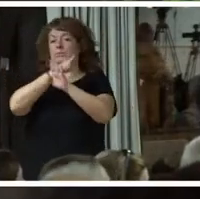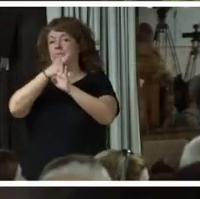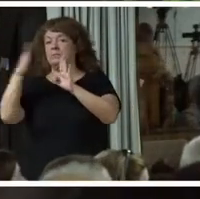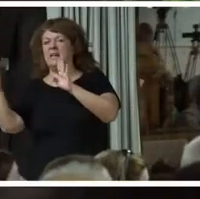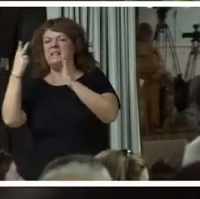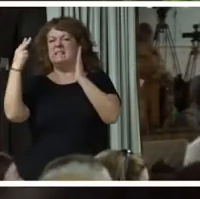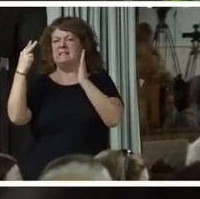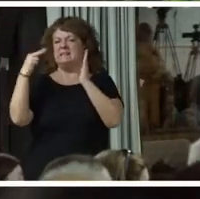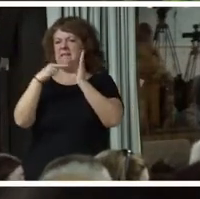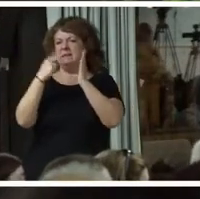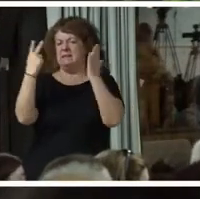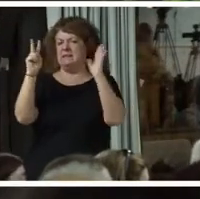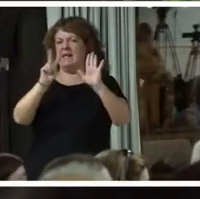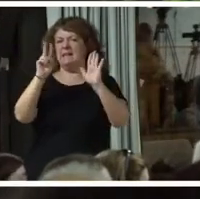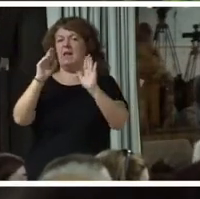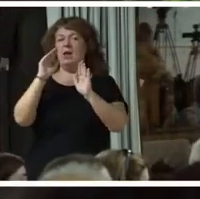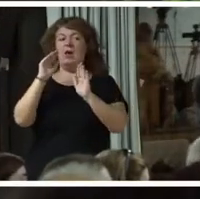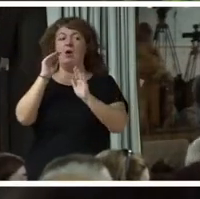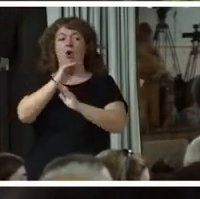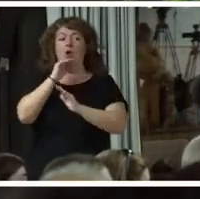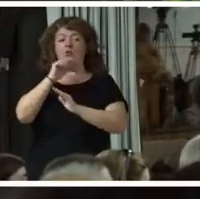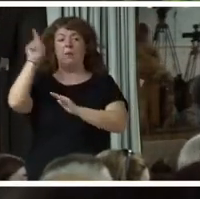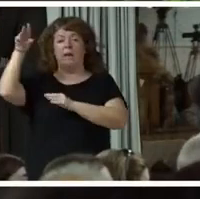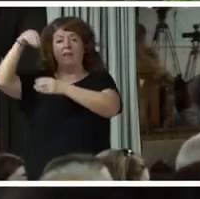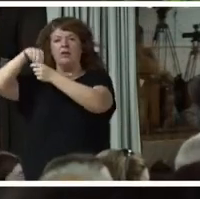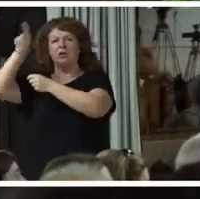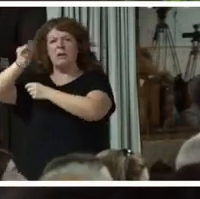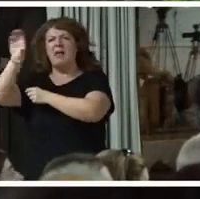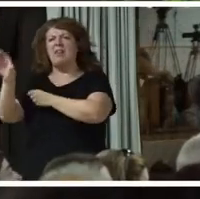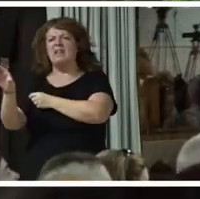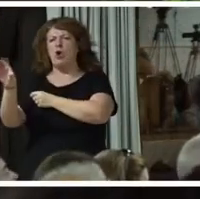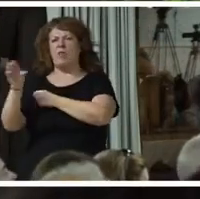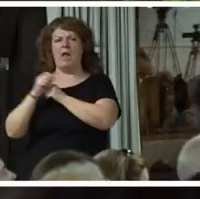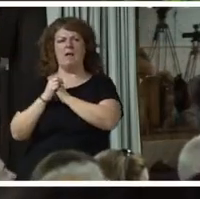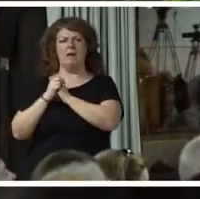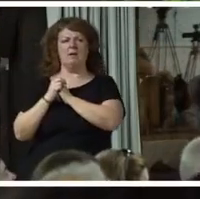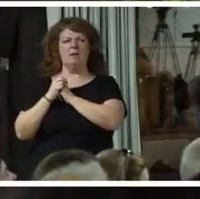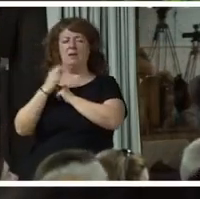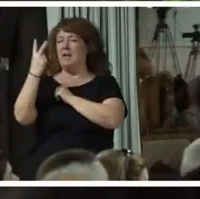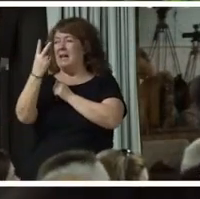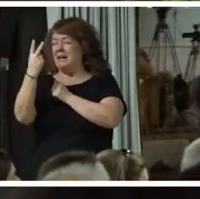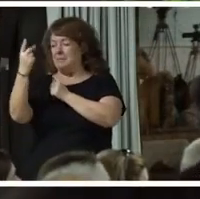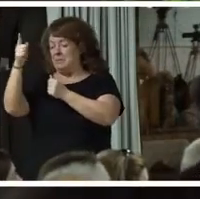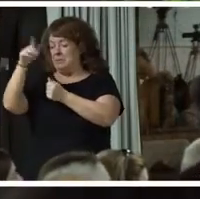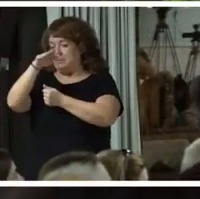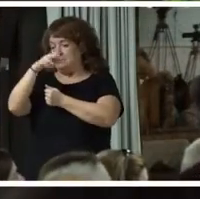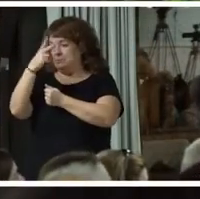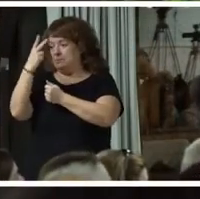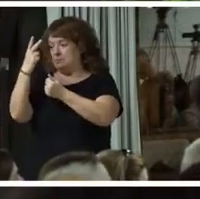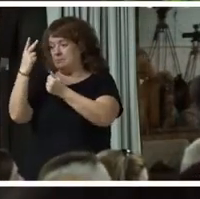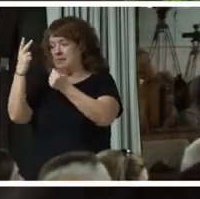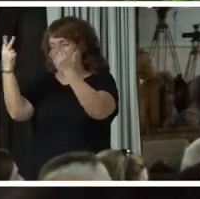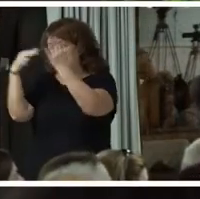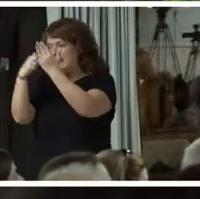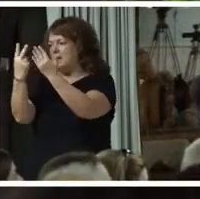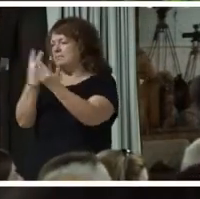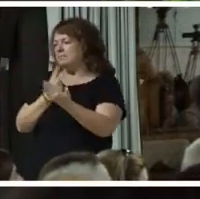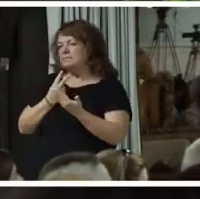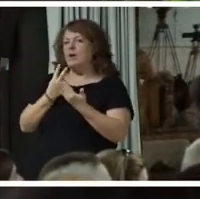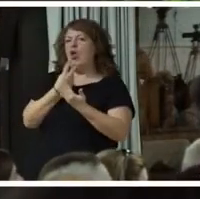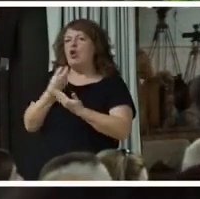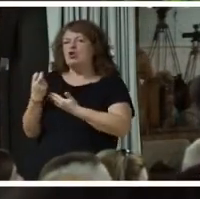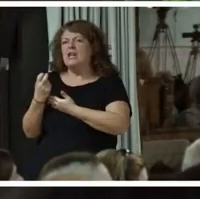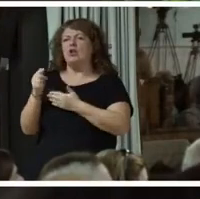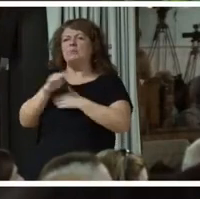octubre de 2023 en cisjordania y de ellos 200 de ellos son menores son menores es